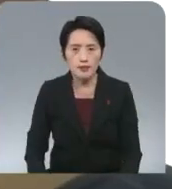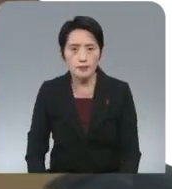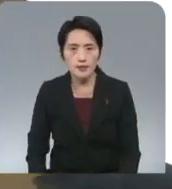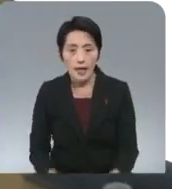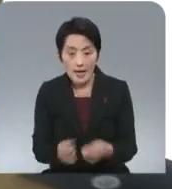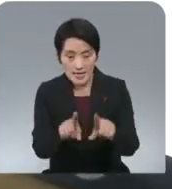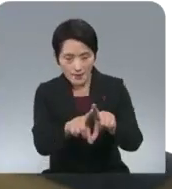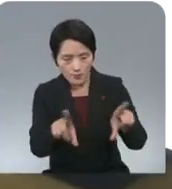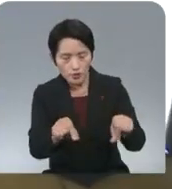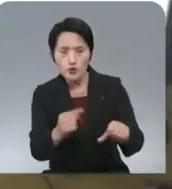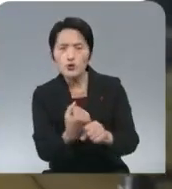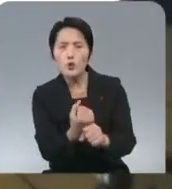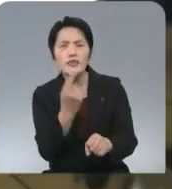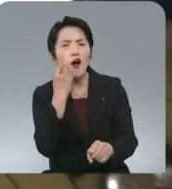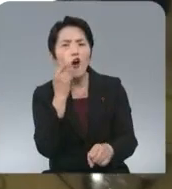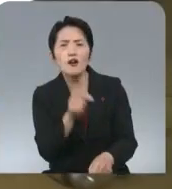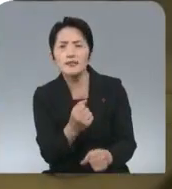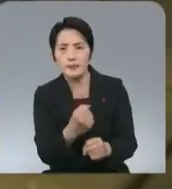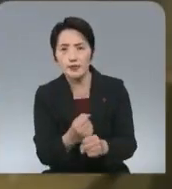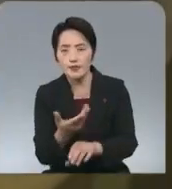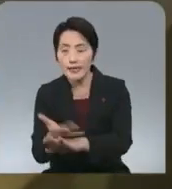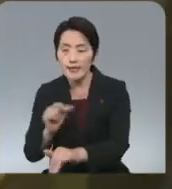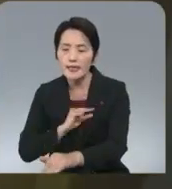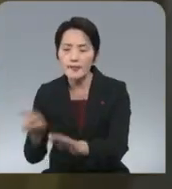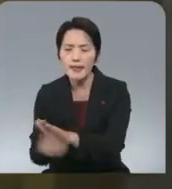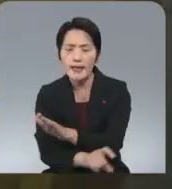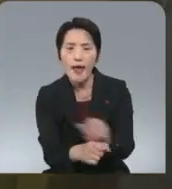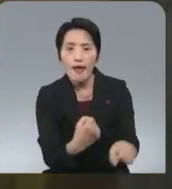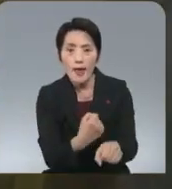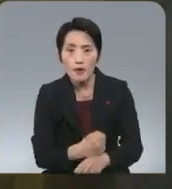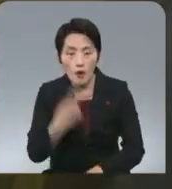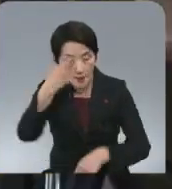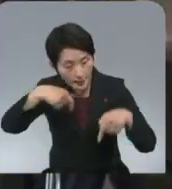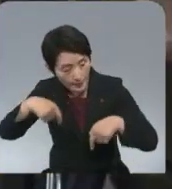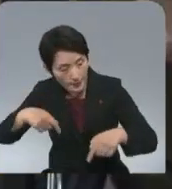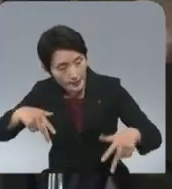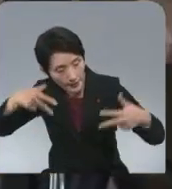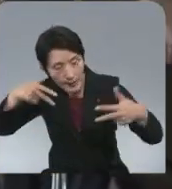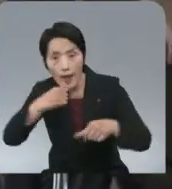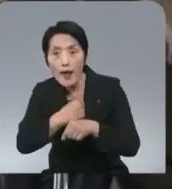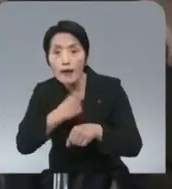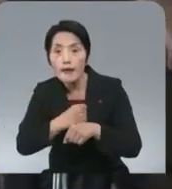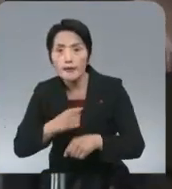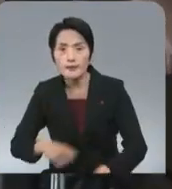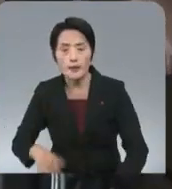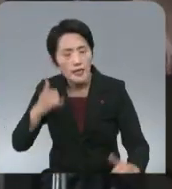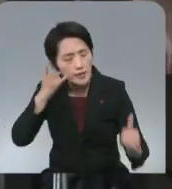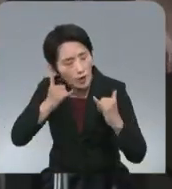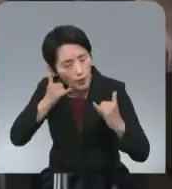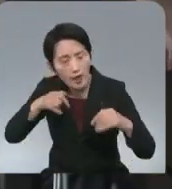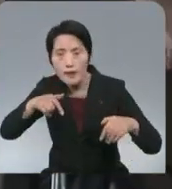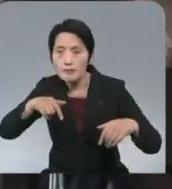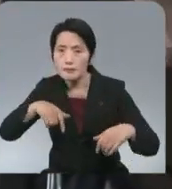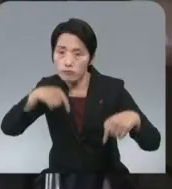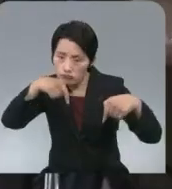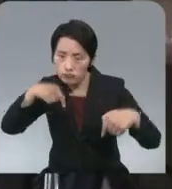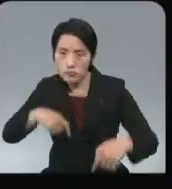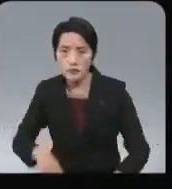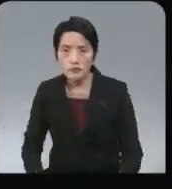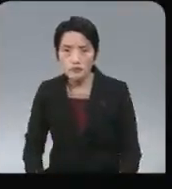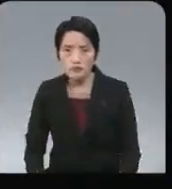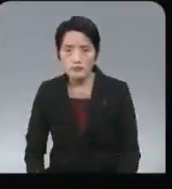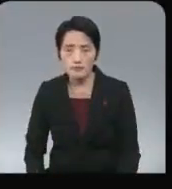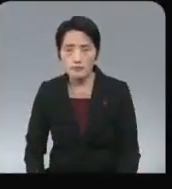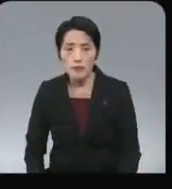de empleo el gobierno surcoreano detectó la posibilidad de que los norcoreanos recurren a este tipo de fraude asegurando que peon yang